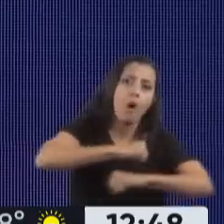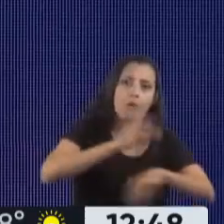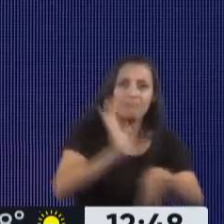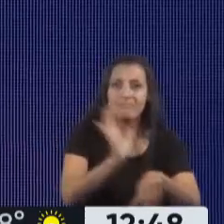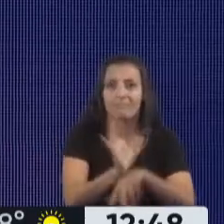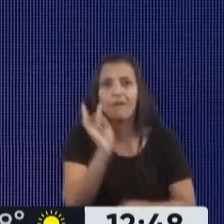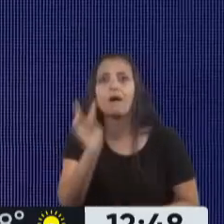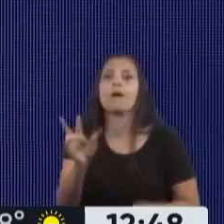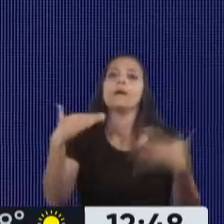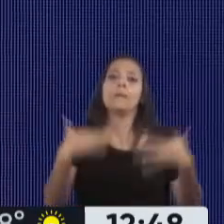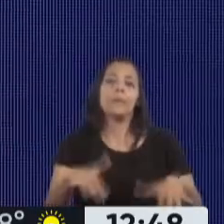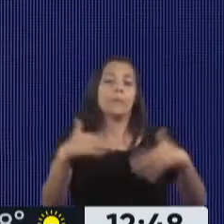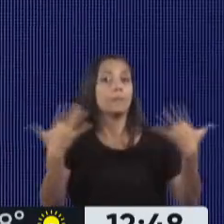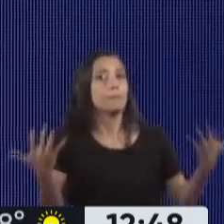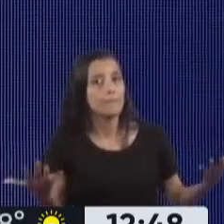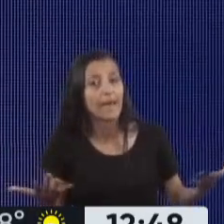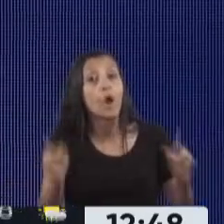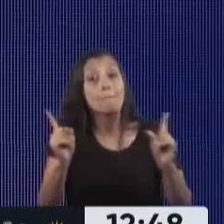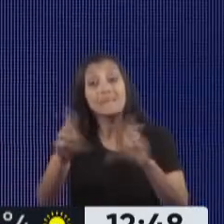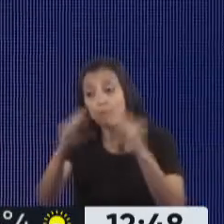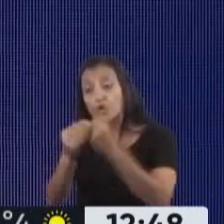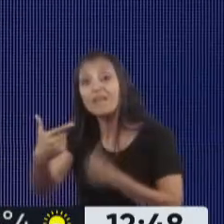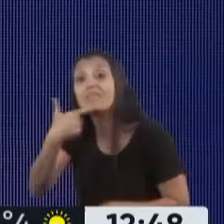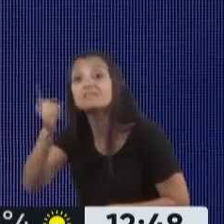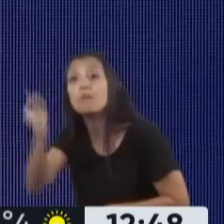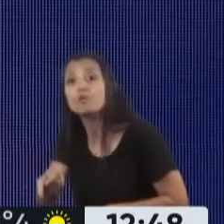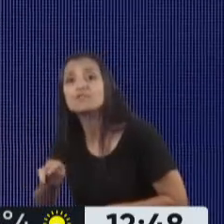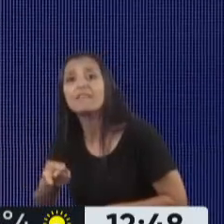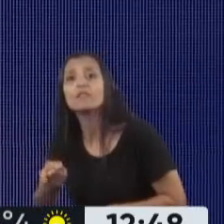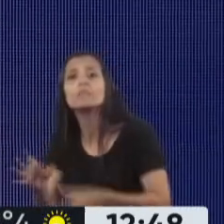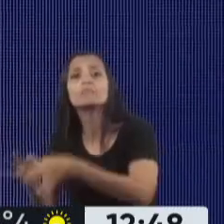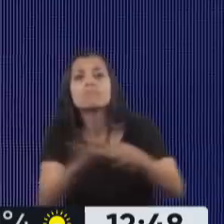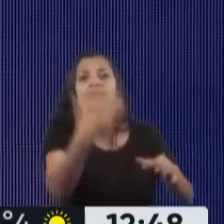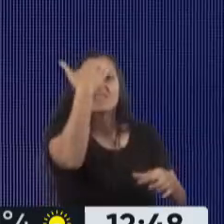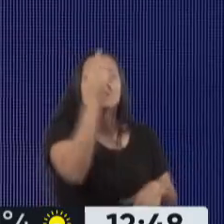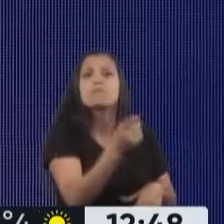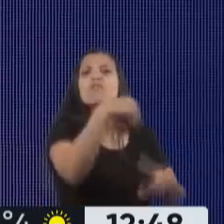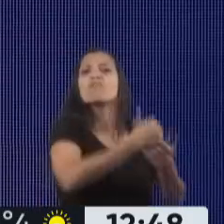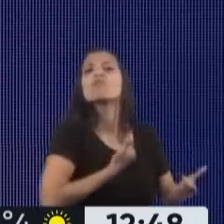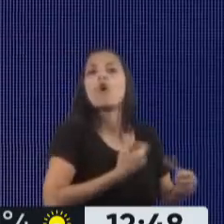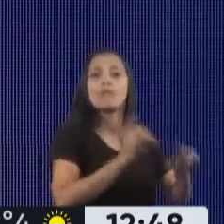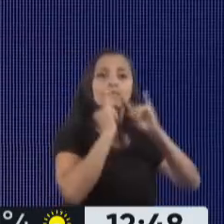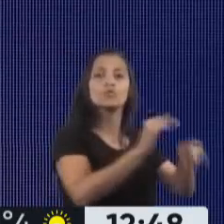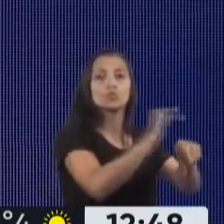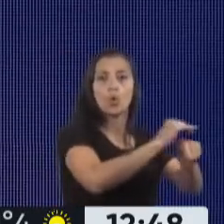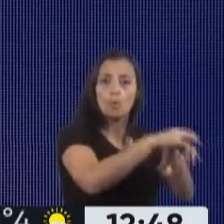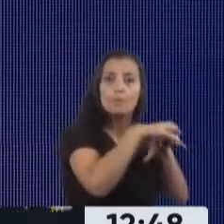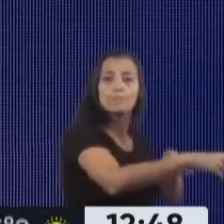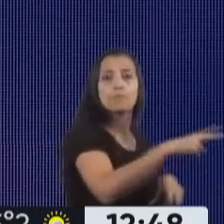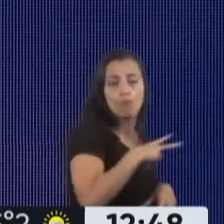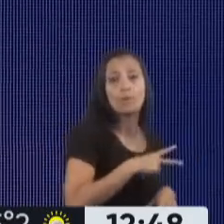el desafío. Ahora, de esos 17, 15 estaban en el sector público, 5 en